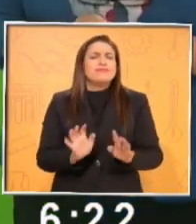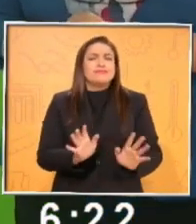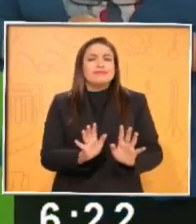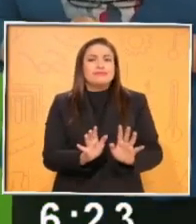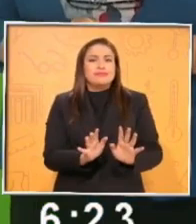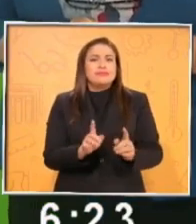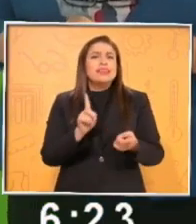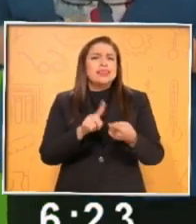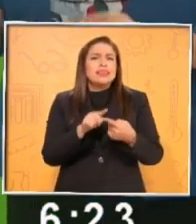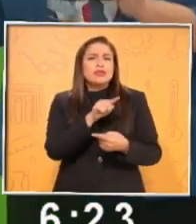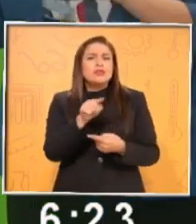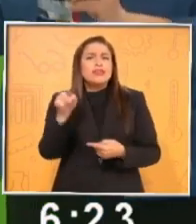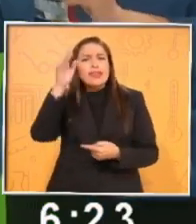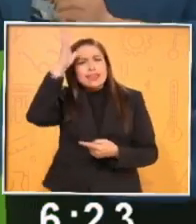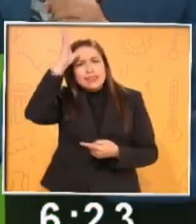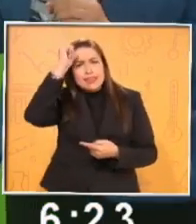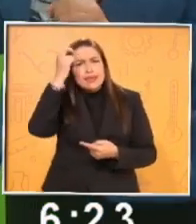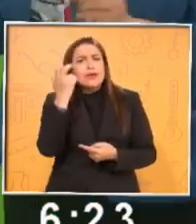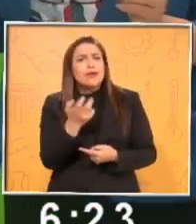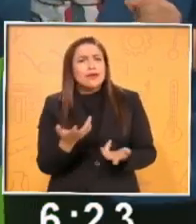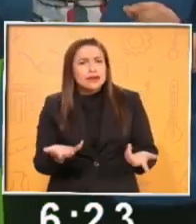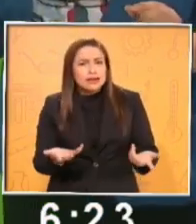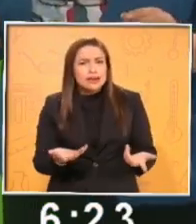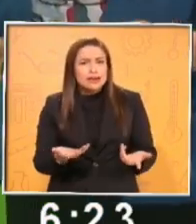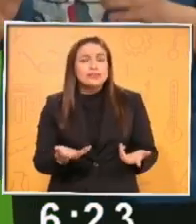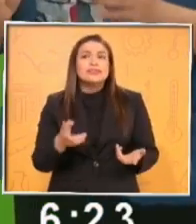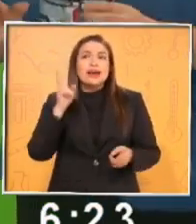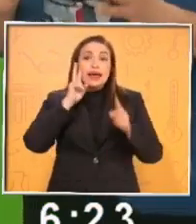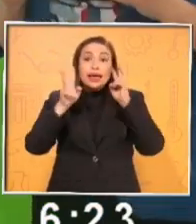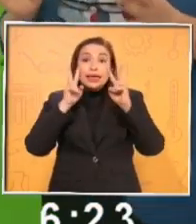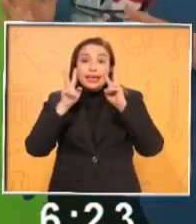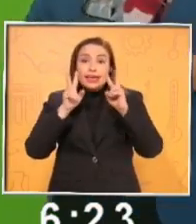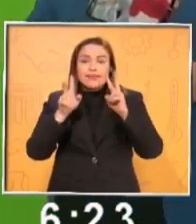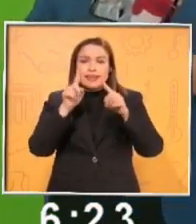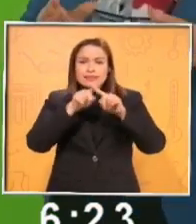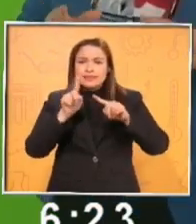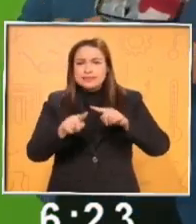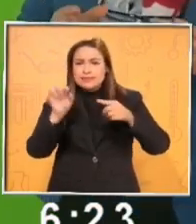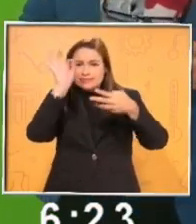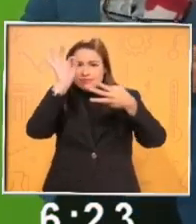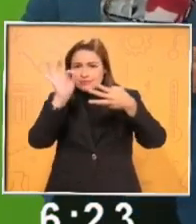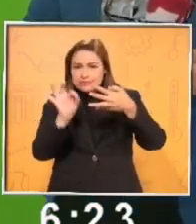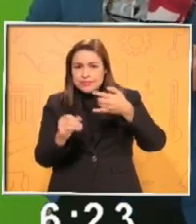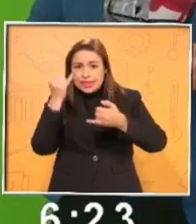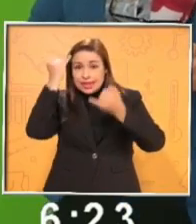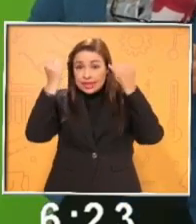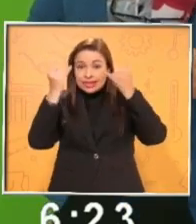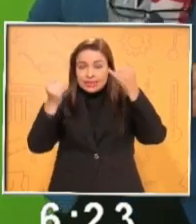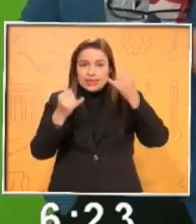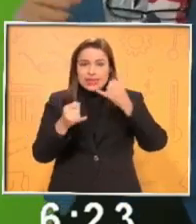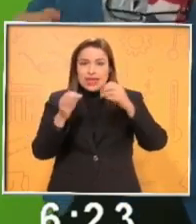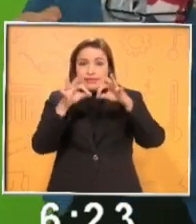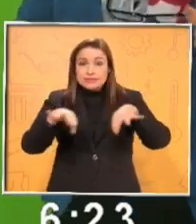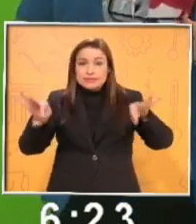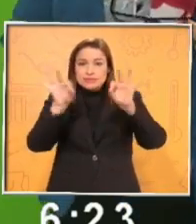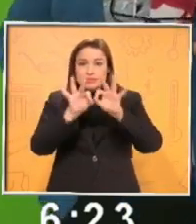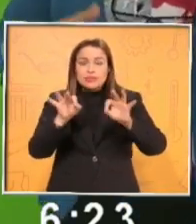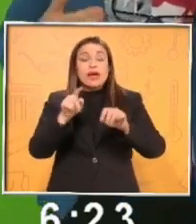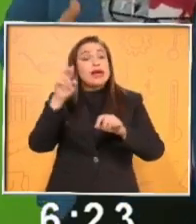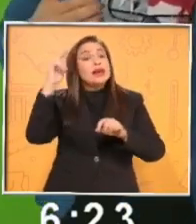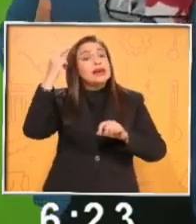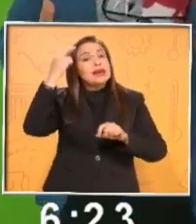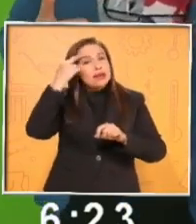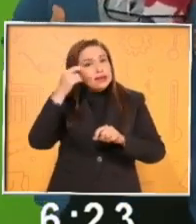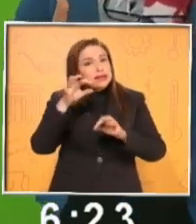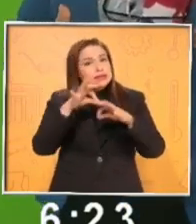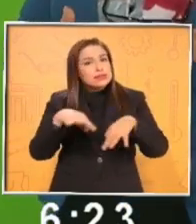esta opinión? Hay que tomar nota de ideas claves. Recuerden que es importante que estemos tomando notas porque todo esto nos